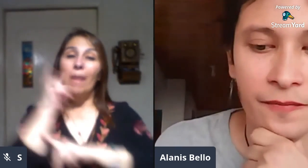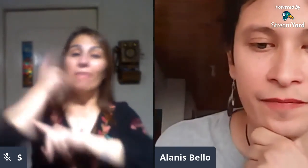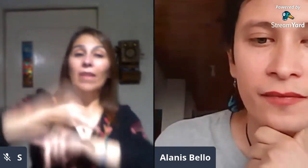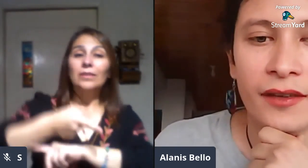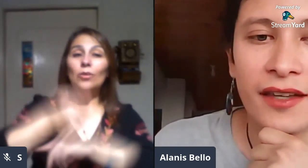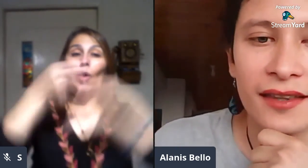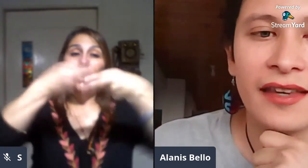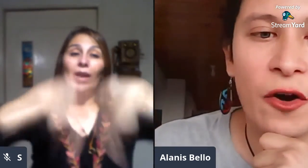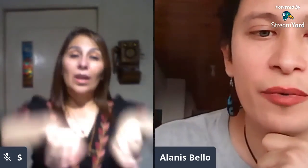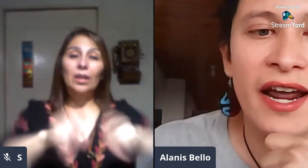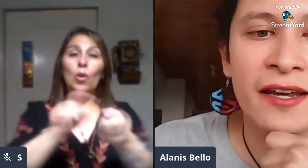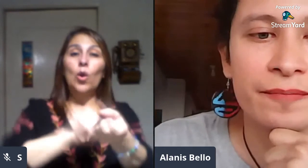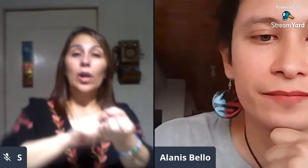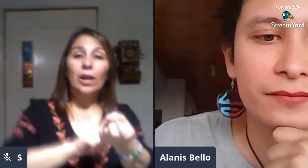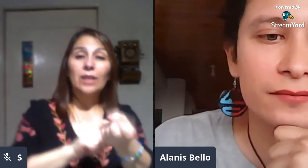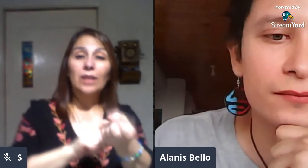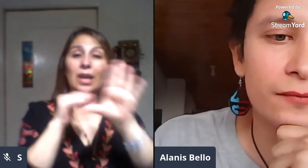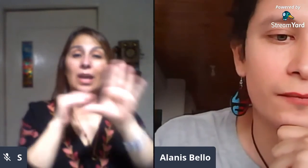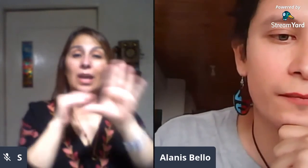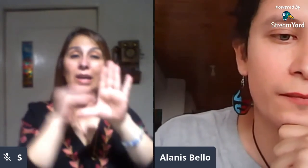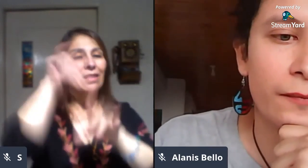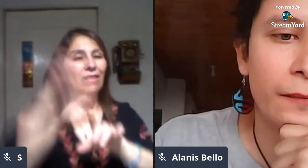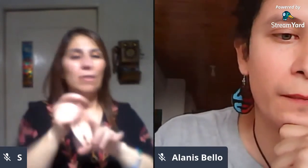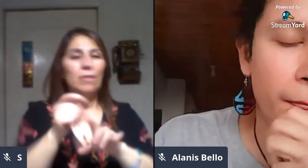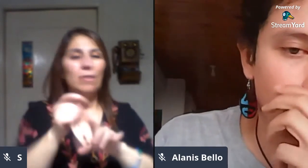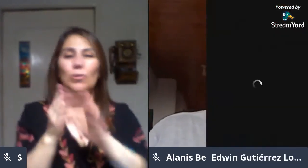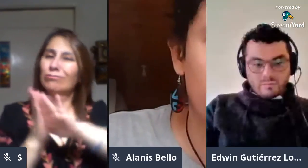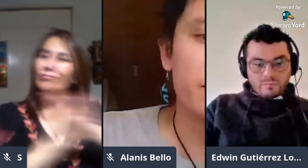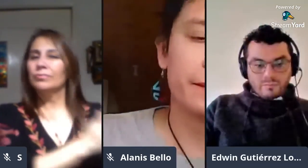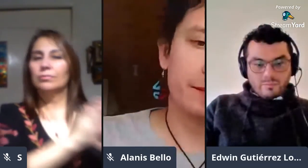clase. Dejo por ahí.